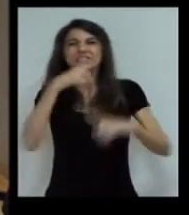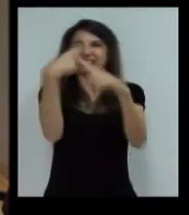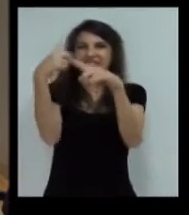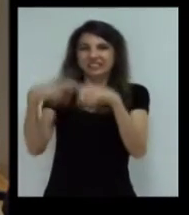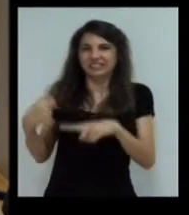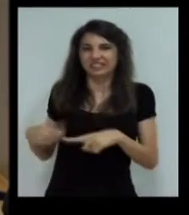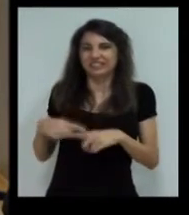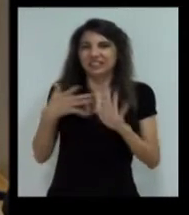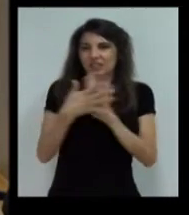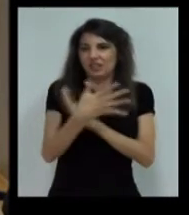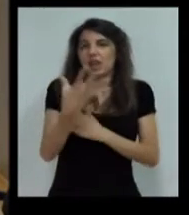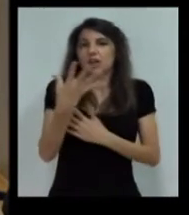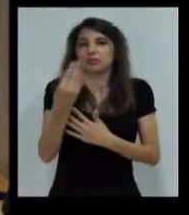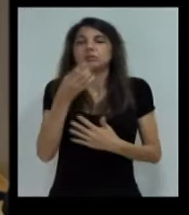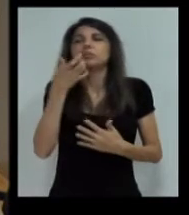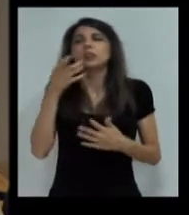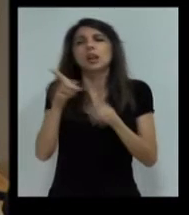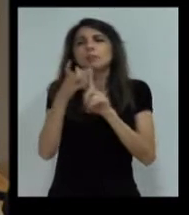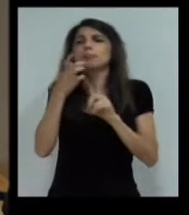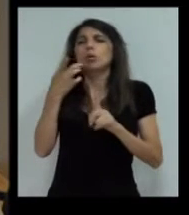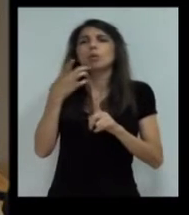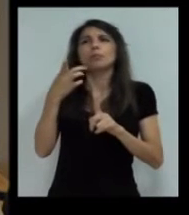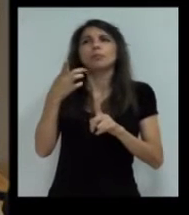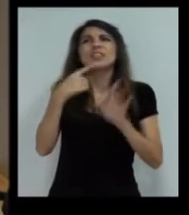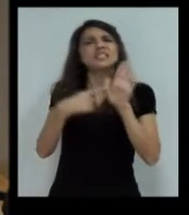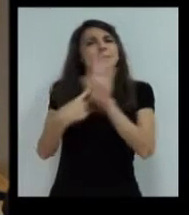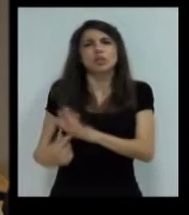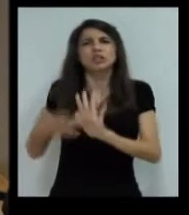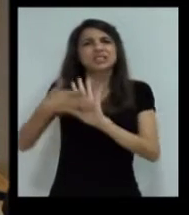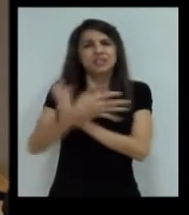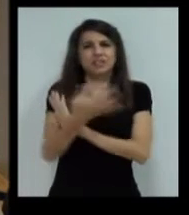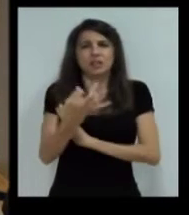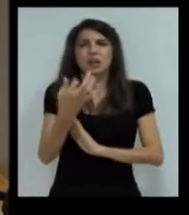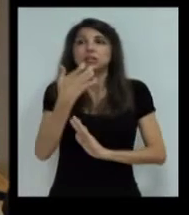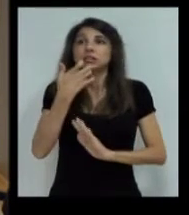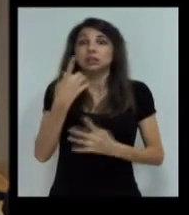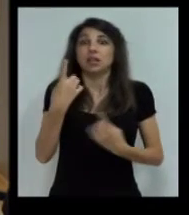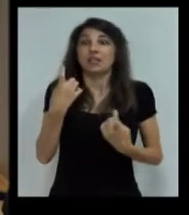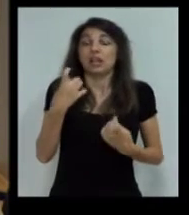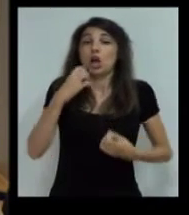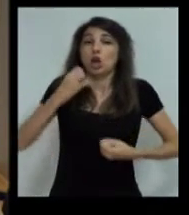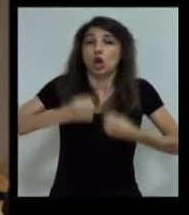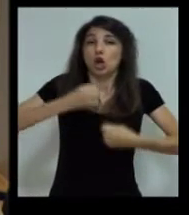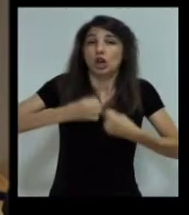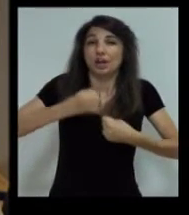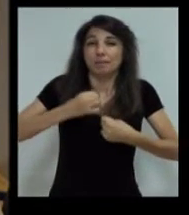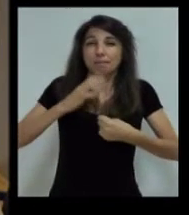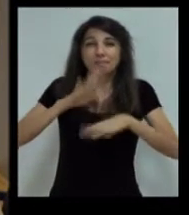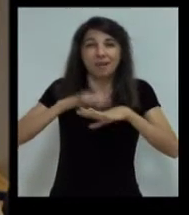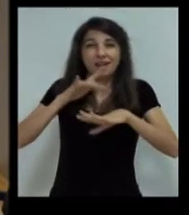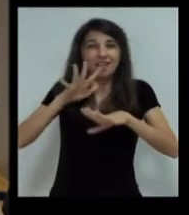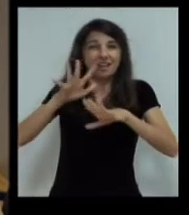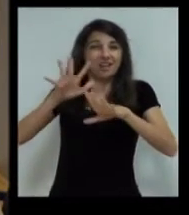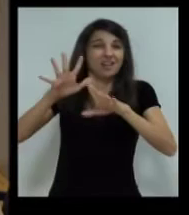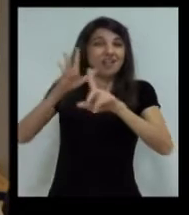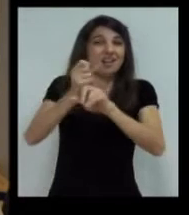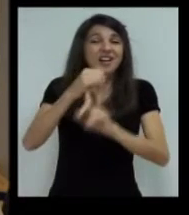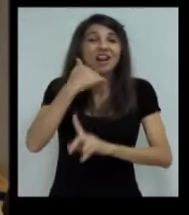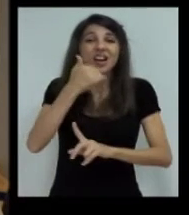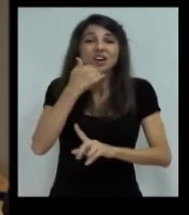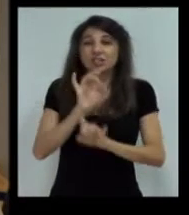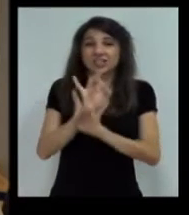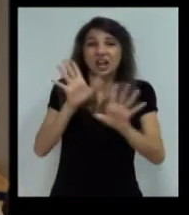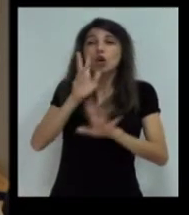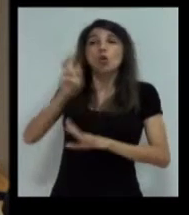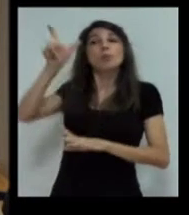pero la discriminación implica en que si necesitaras salir corriendo para alcanzar algo, evidentemente los Ben Johnson